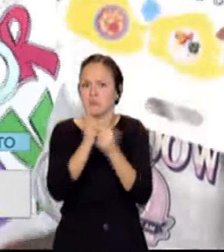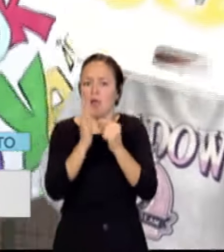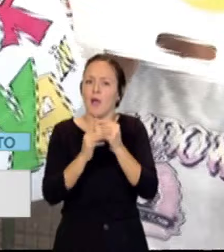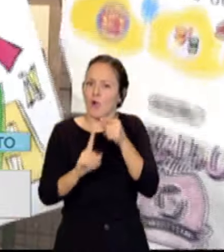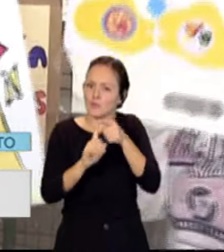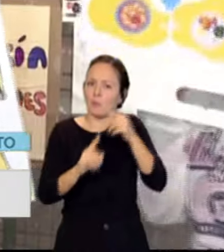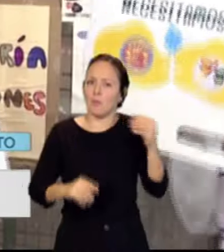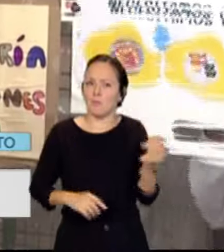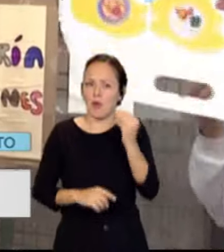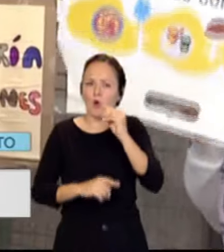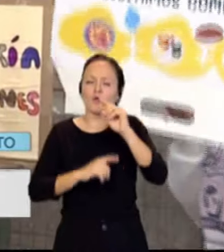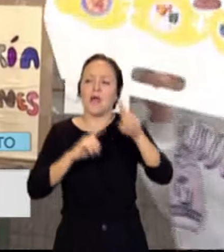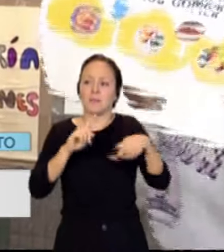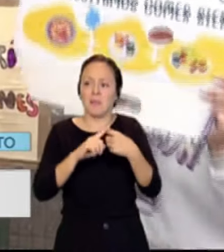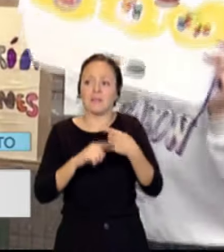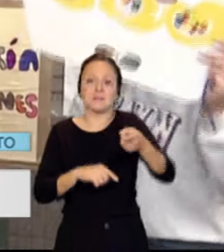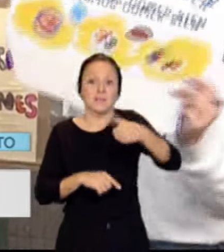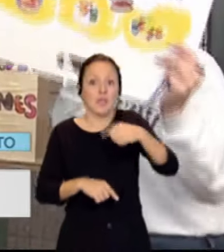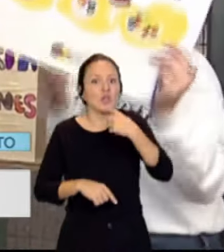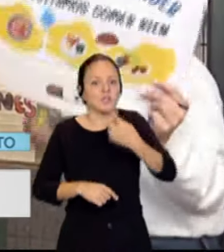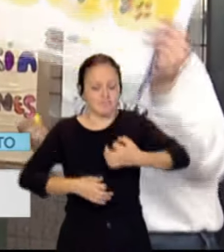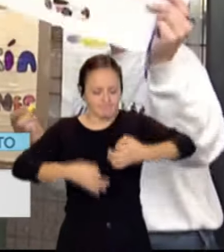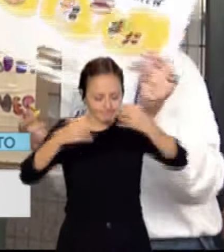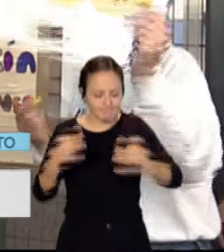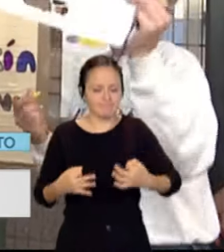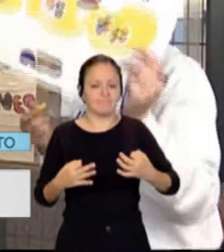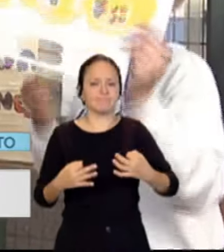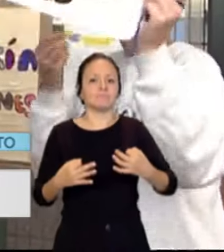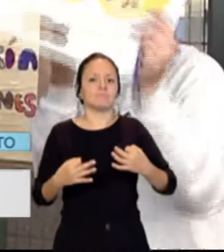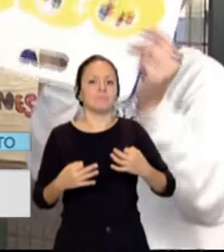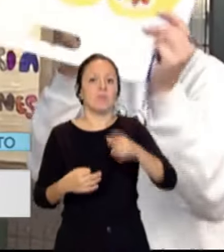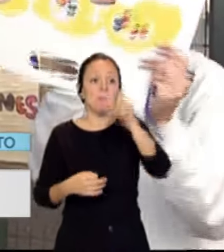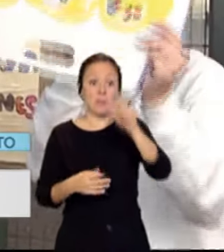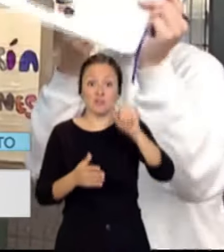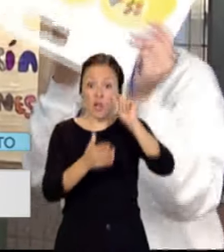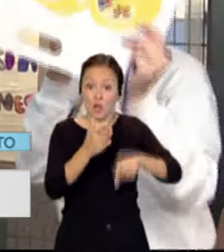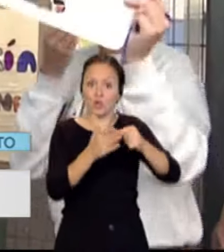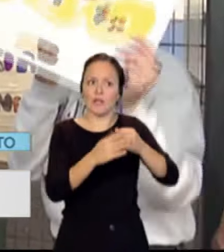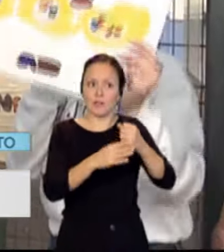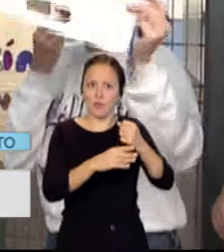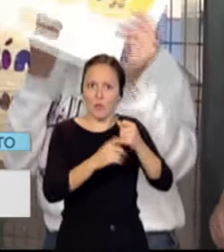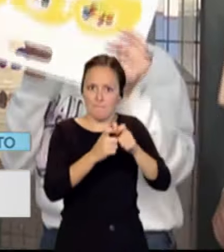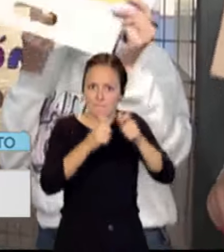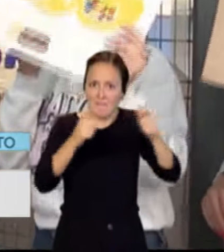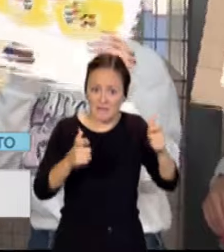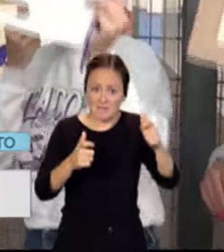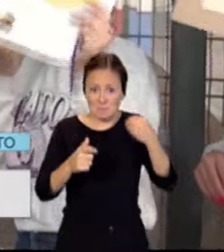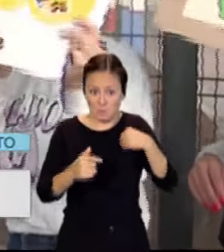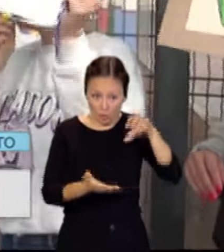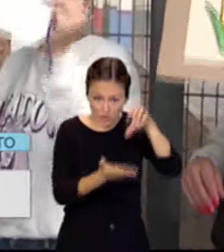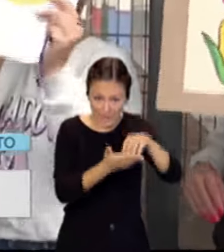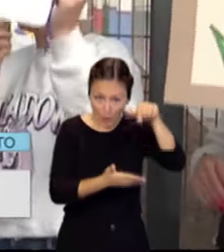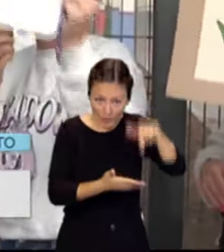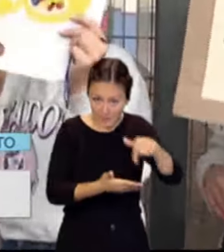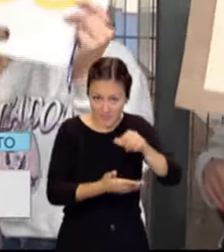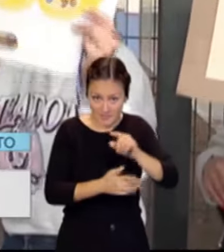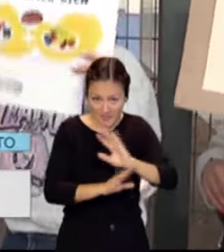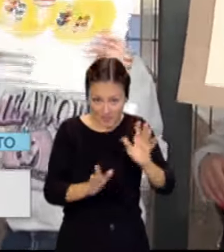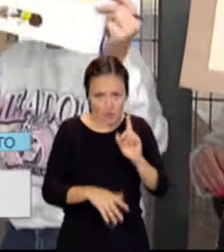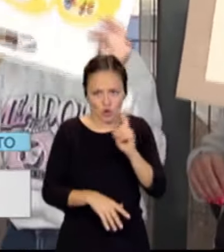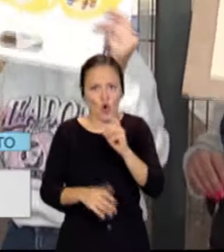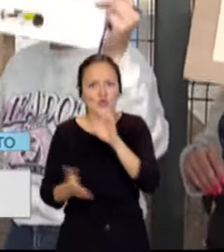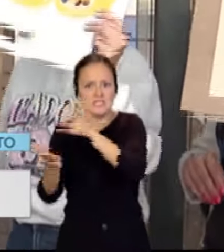también nos aseguran que se ha reforzado el personal No solo de este centro en general el personal volante con más